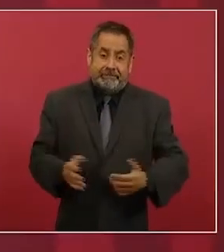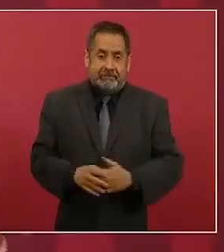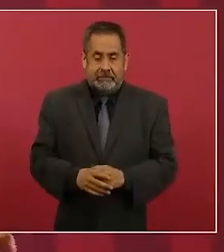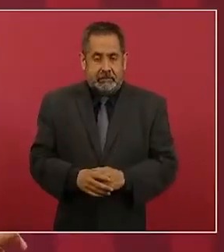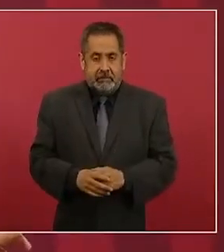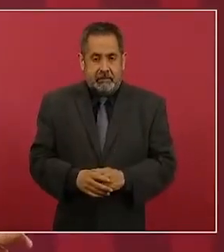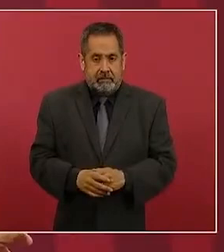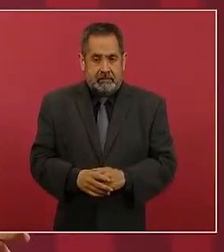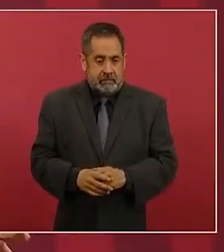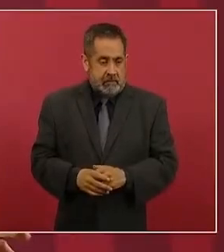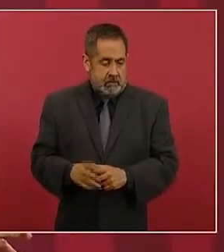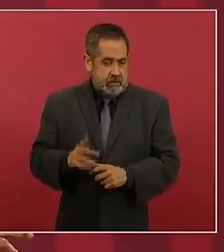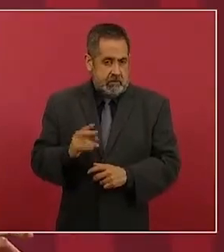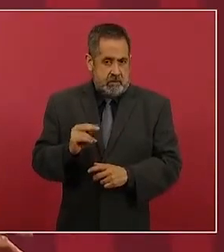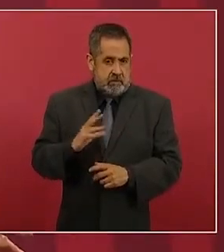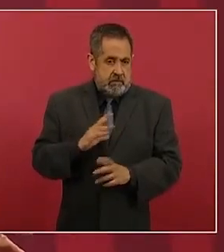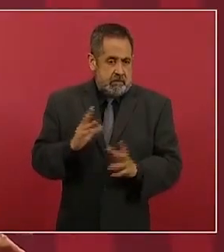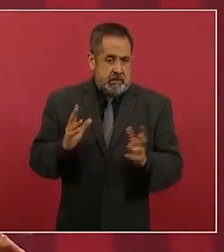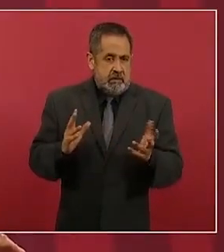No tendríamos